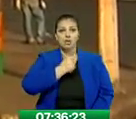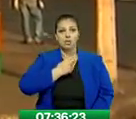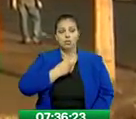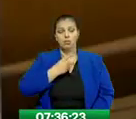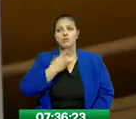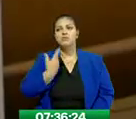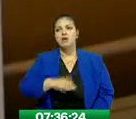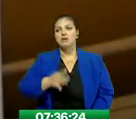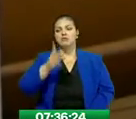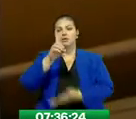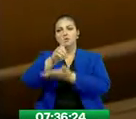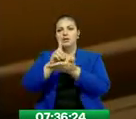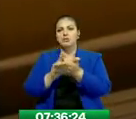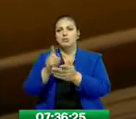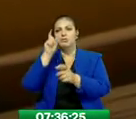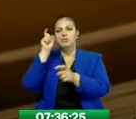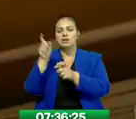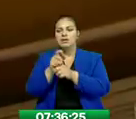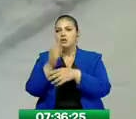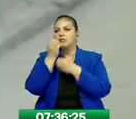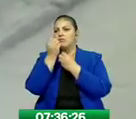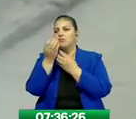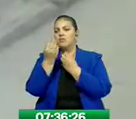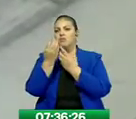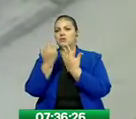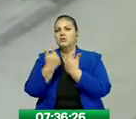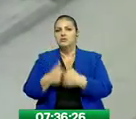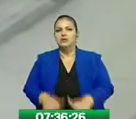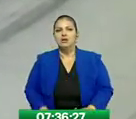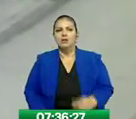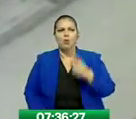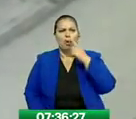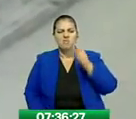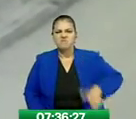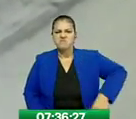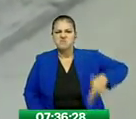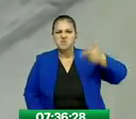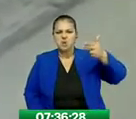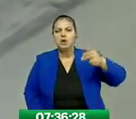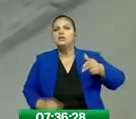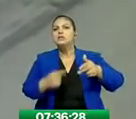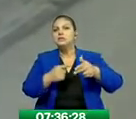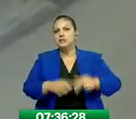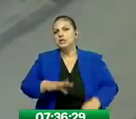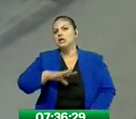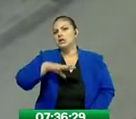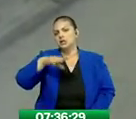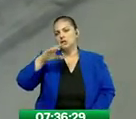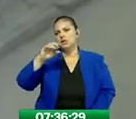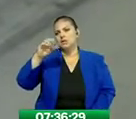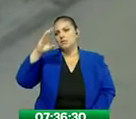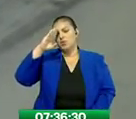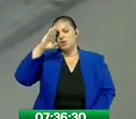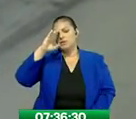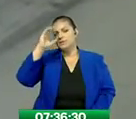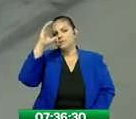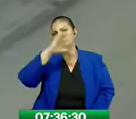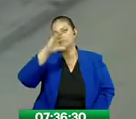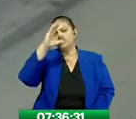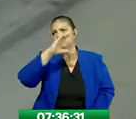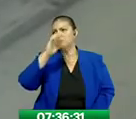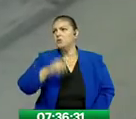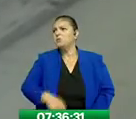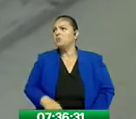fiscalía. La policía está tras la pista del pillo, quien luego de robar a los clientes y al propietario del restaurante, salió